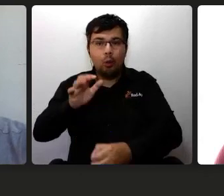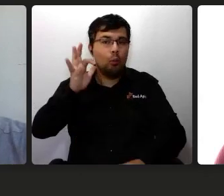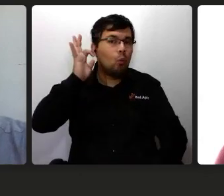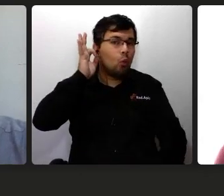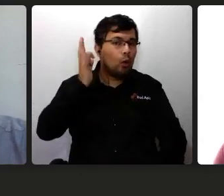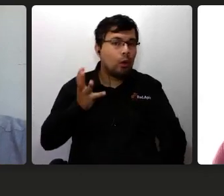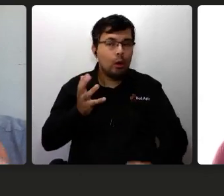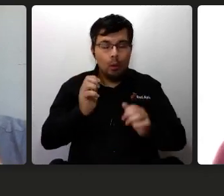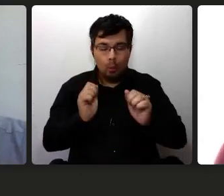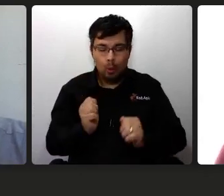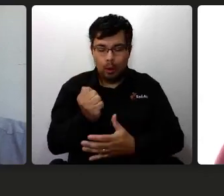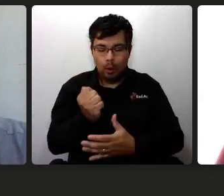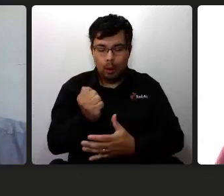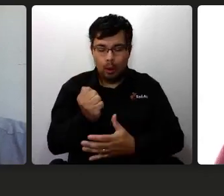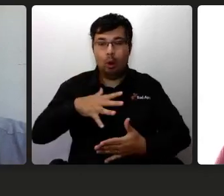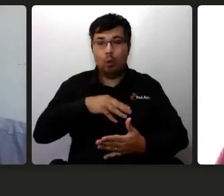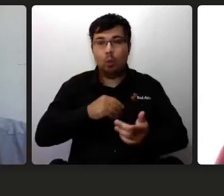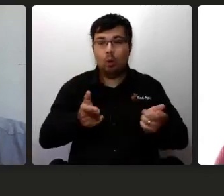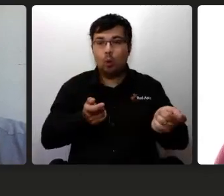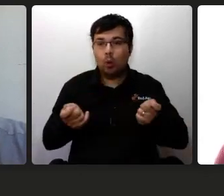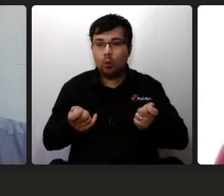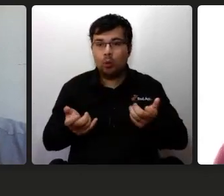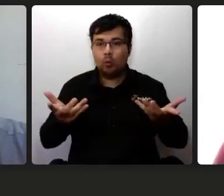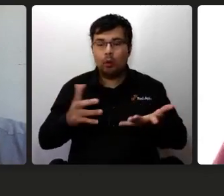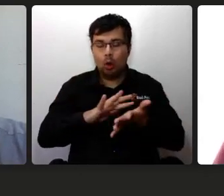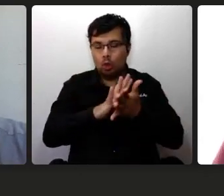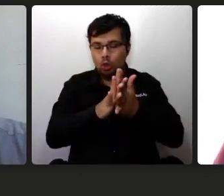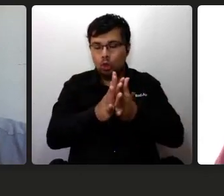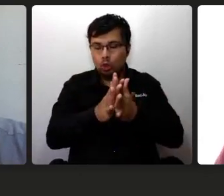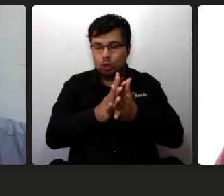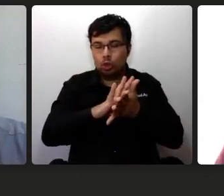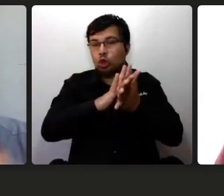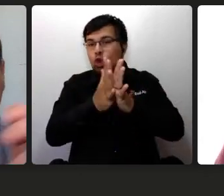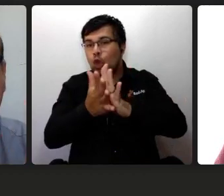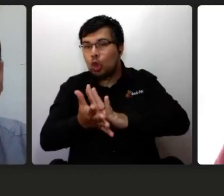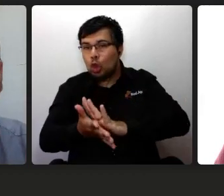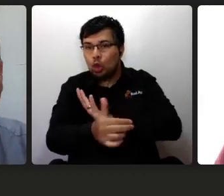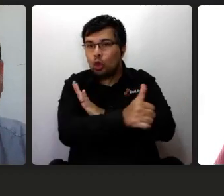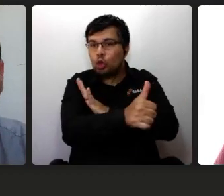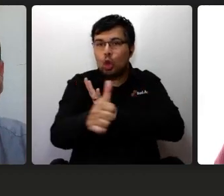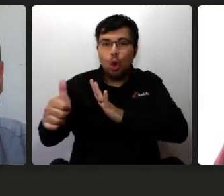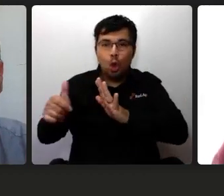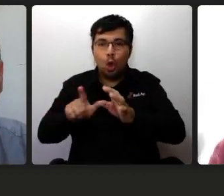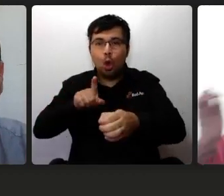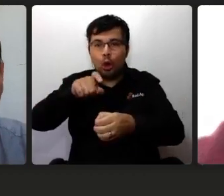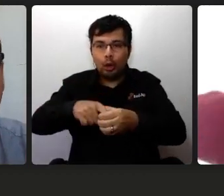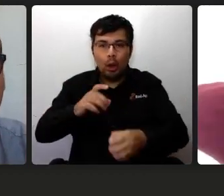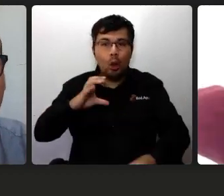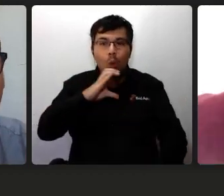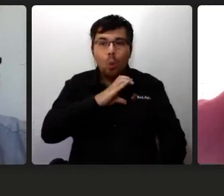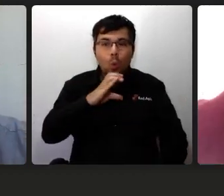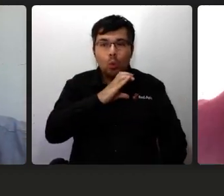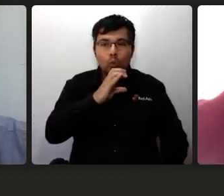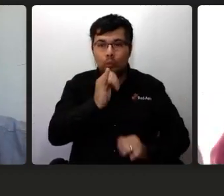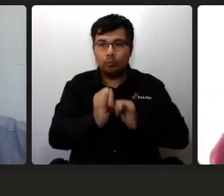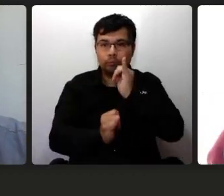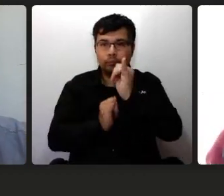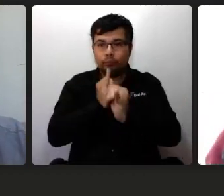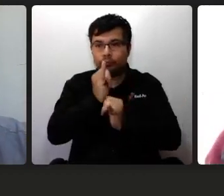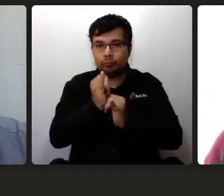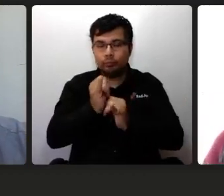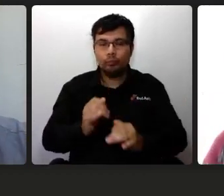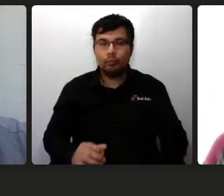negocio? Bueno, Todas Conectadas tiene que ver con cursos que son online y gratuitos. Ahí es todo gratuito. Y tiene que